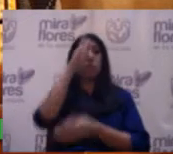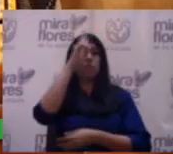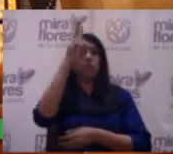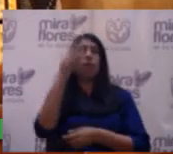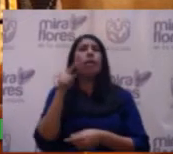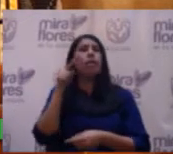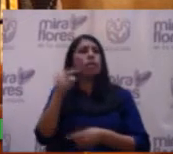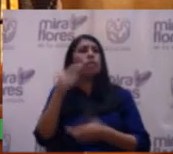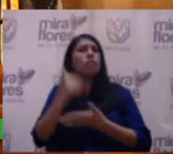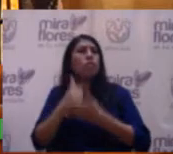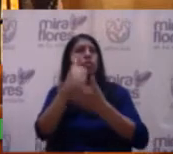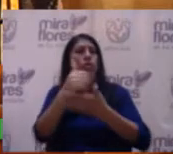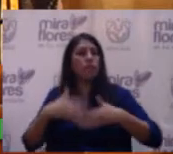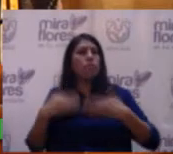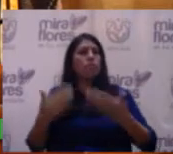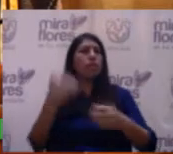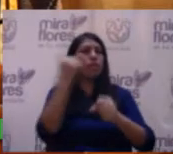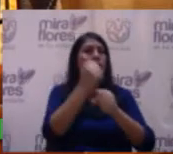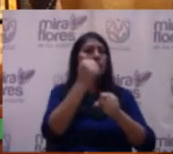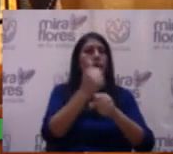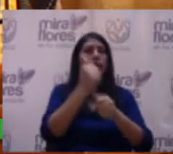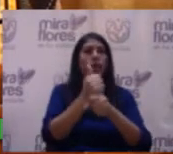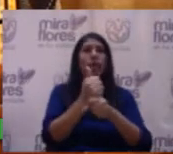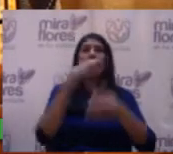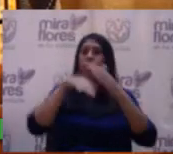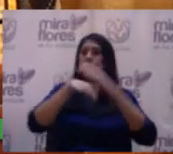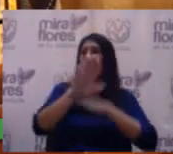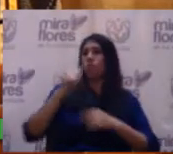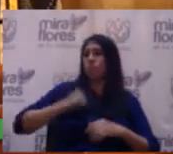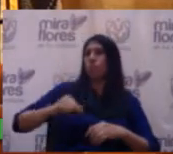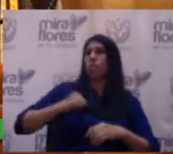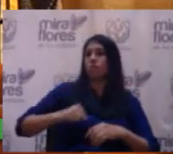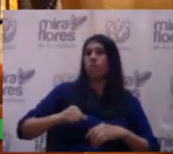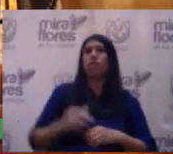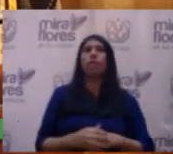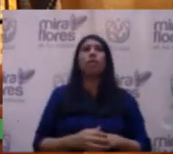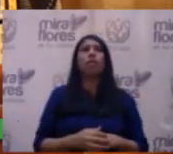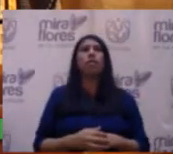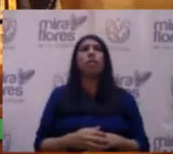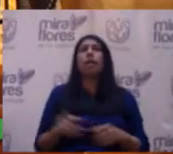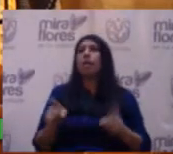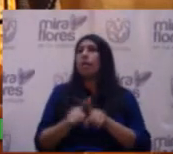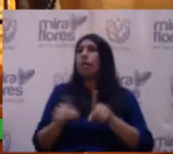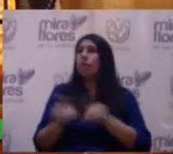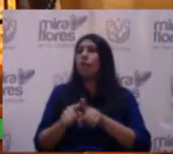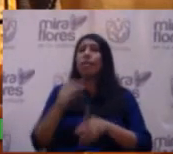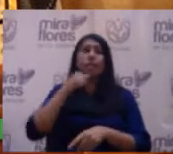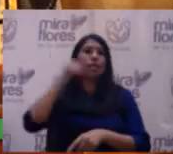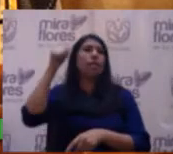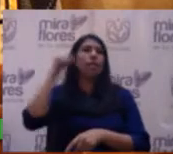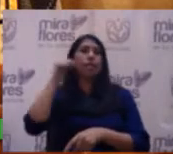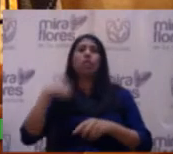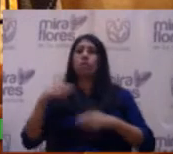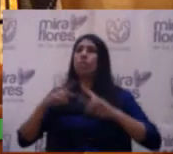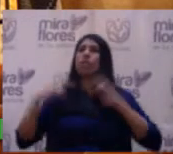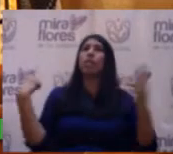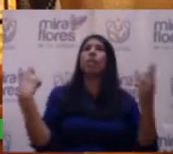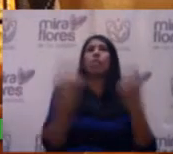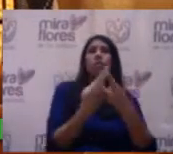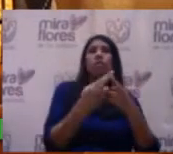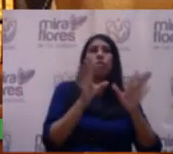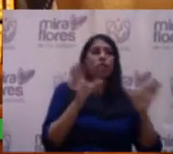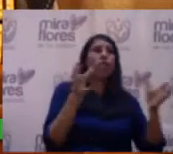ayuda también a que ellos puedan trabajar desde sus municipios y replicar algunos de los proyectos que venimos desarrollando. Asimismo, el día de ayer me reuní con la Liga de